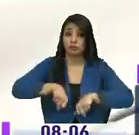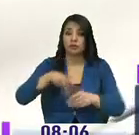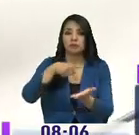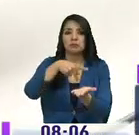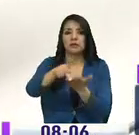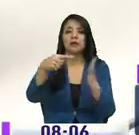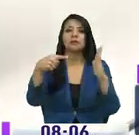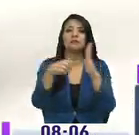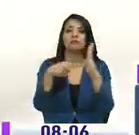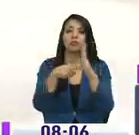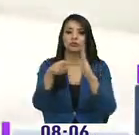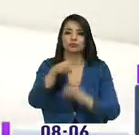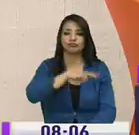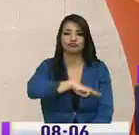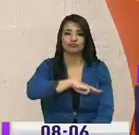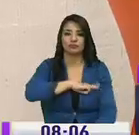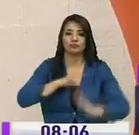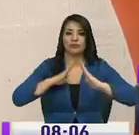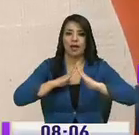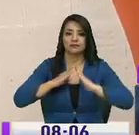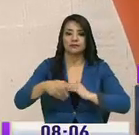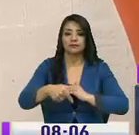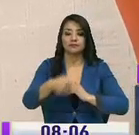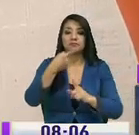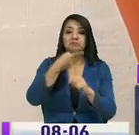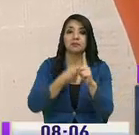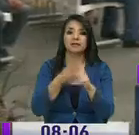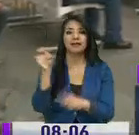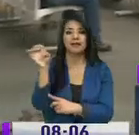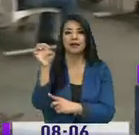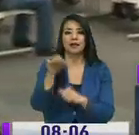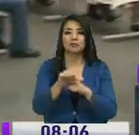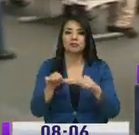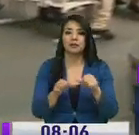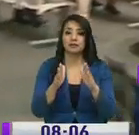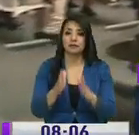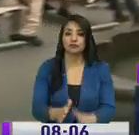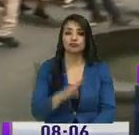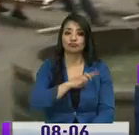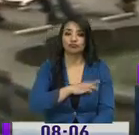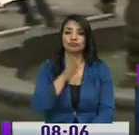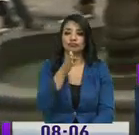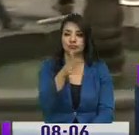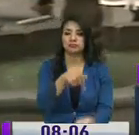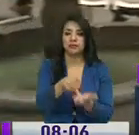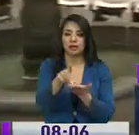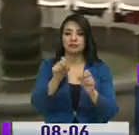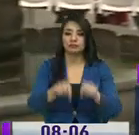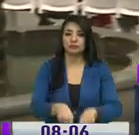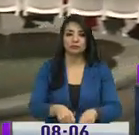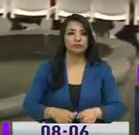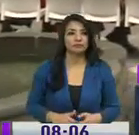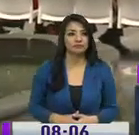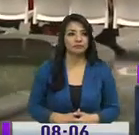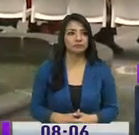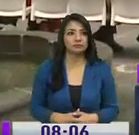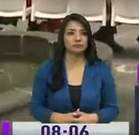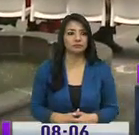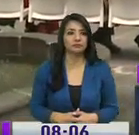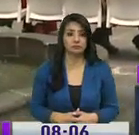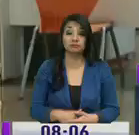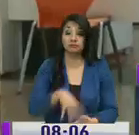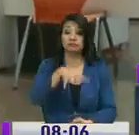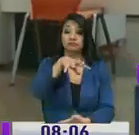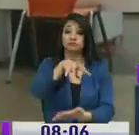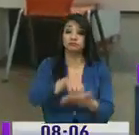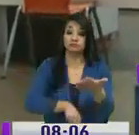del impuesto predial. Además, durante el mes de enero, en las administraciones zonales también se podrá realizar el trámite. Como es usual, existen descuentos